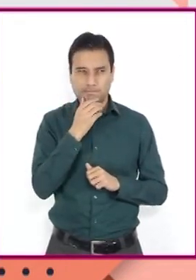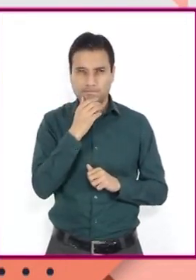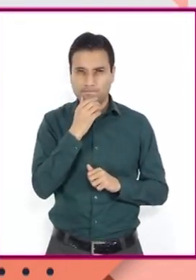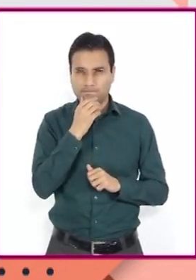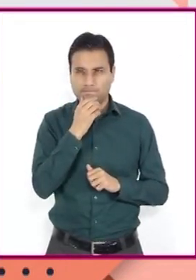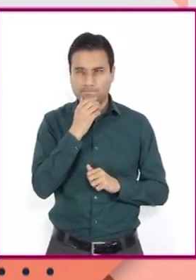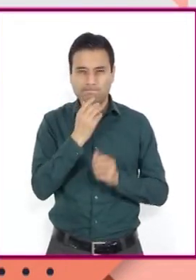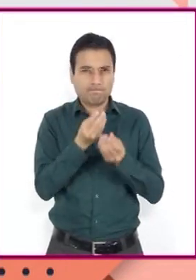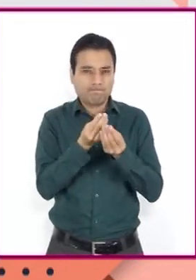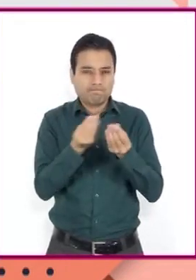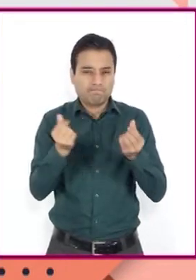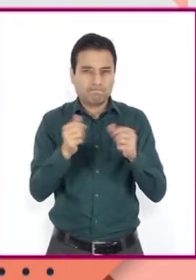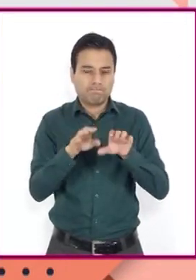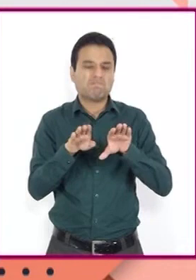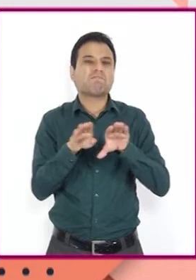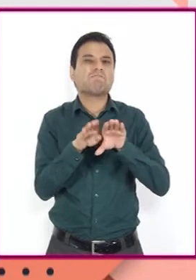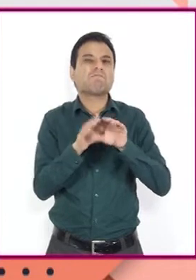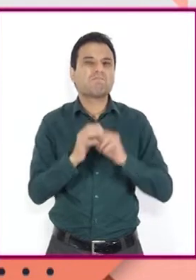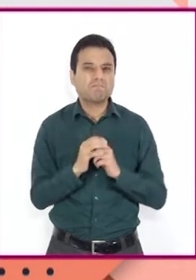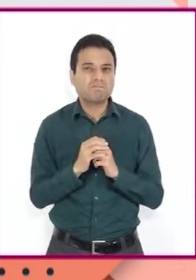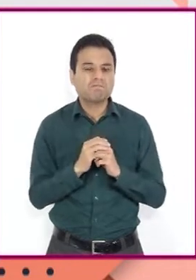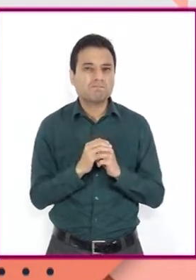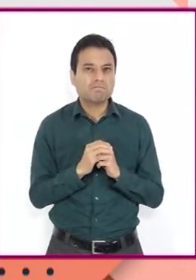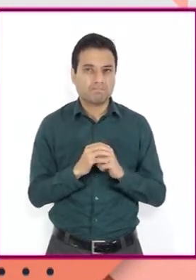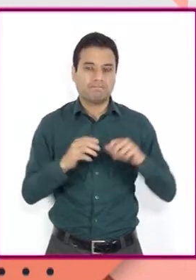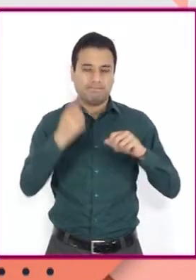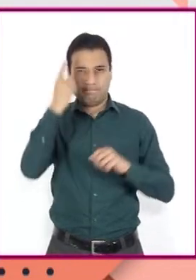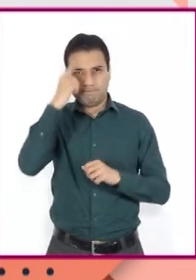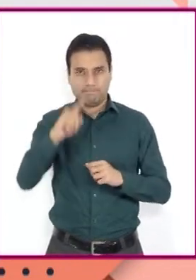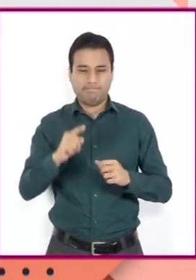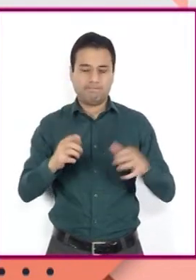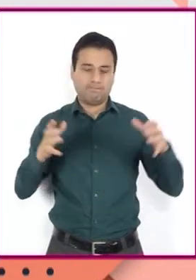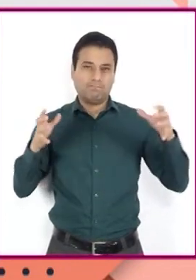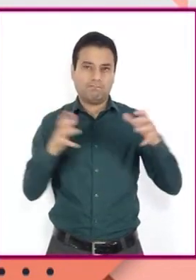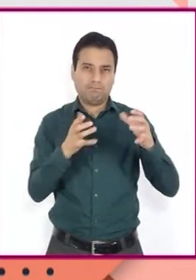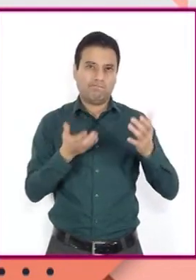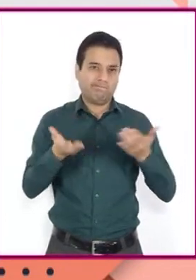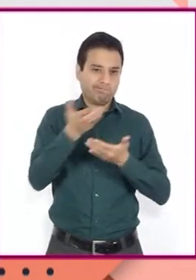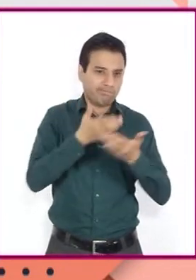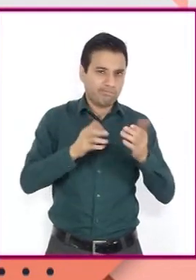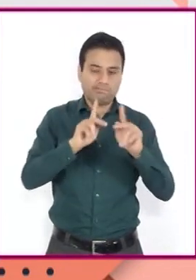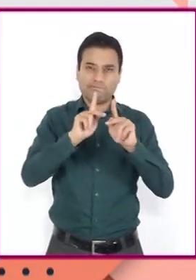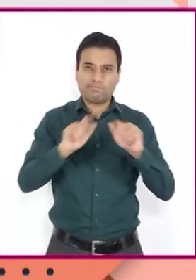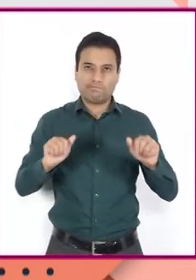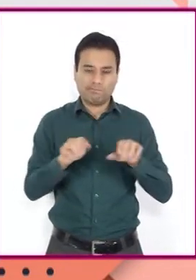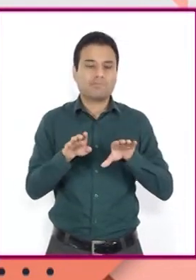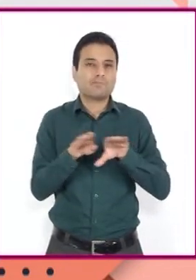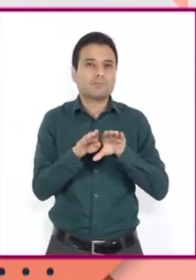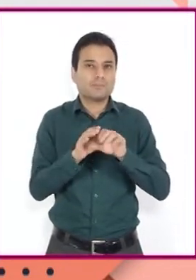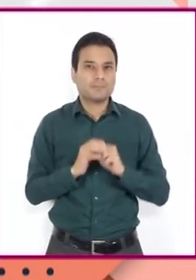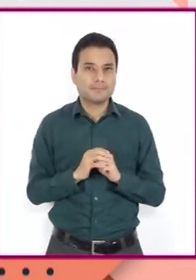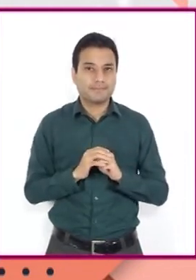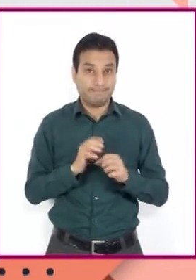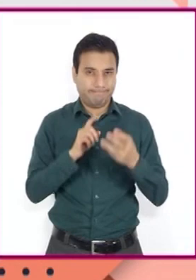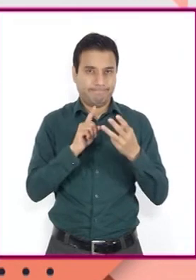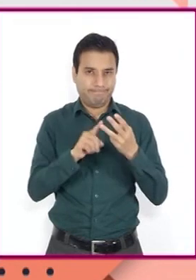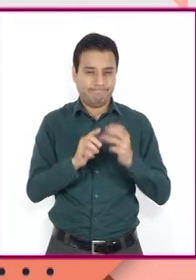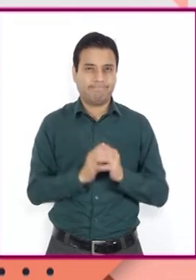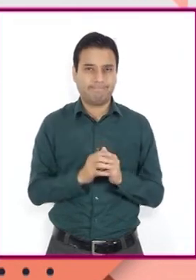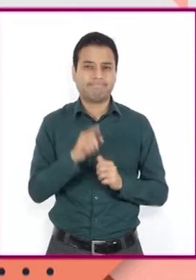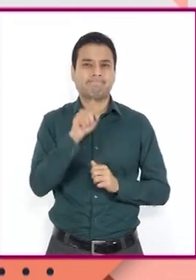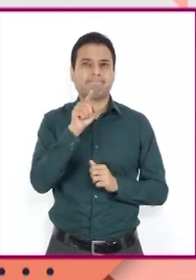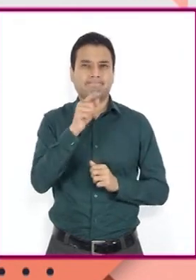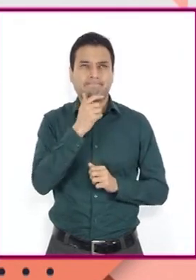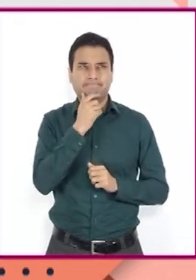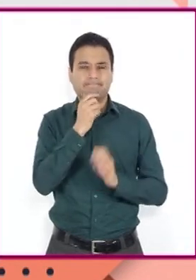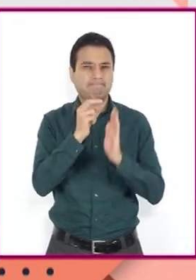posibles soluciones para que todo el colectivo o grupo social pueda convivir en armonía. 3. Por último, redacten